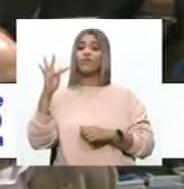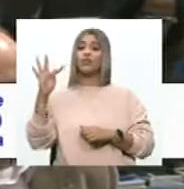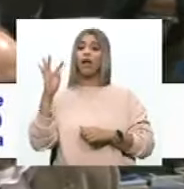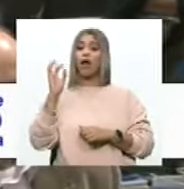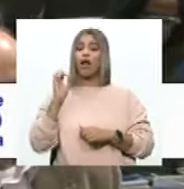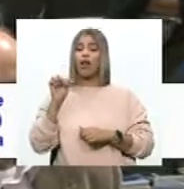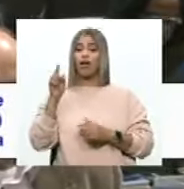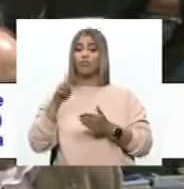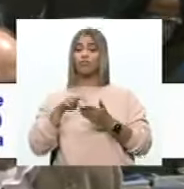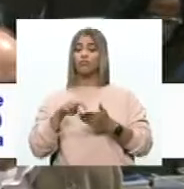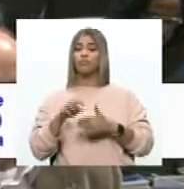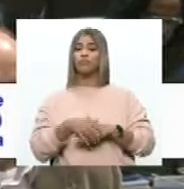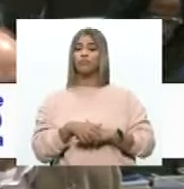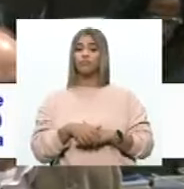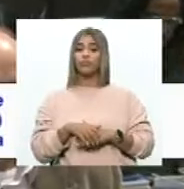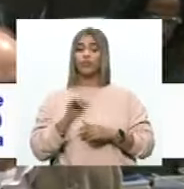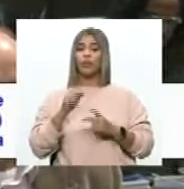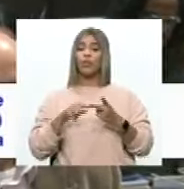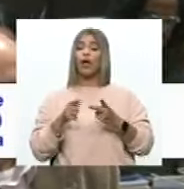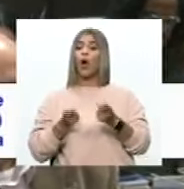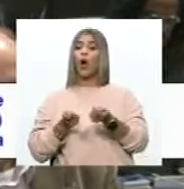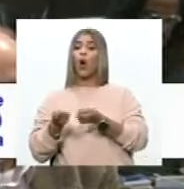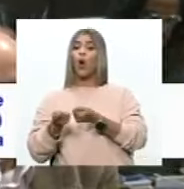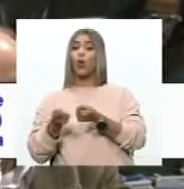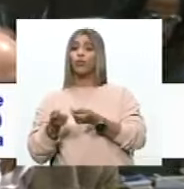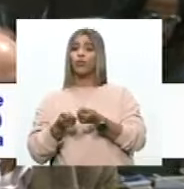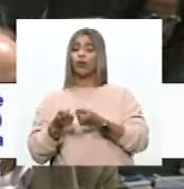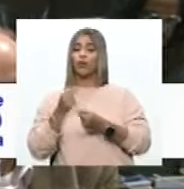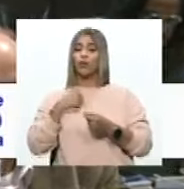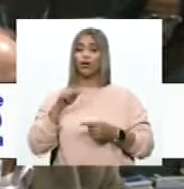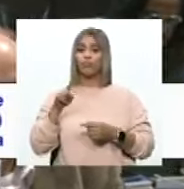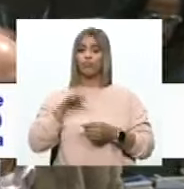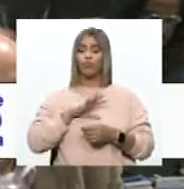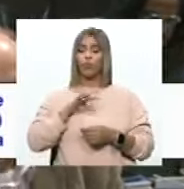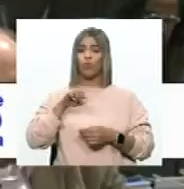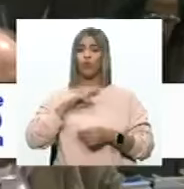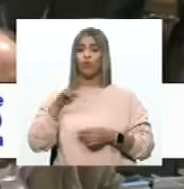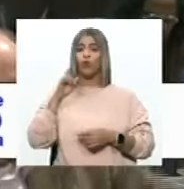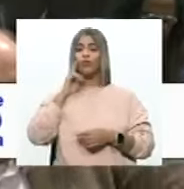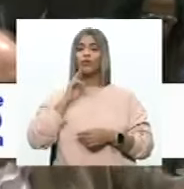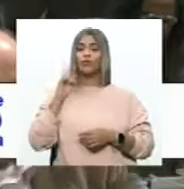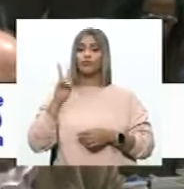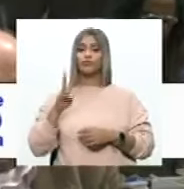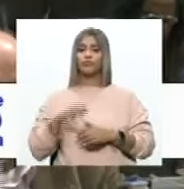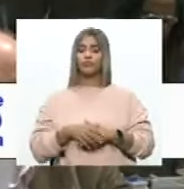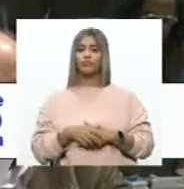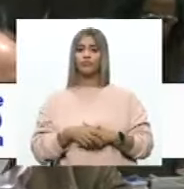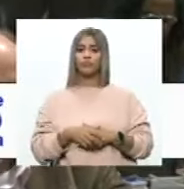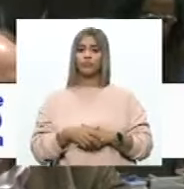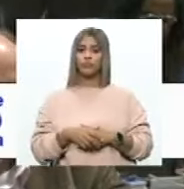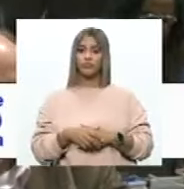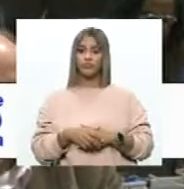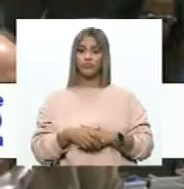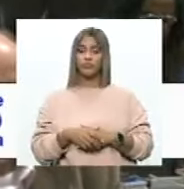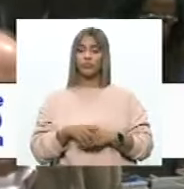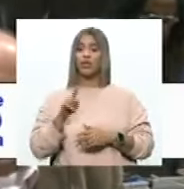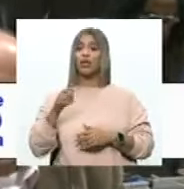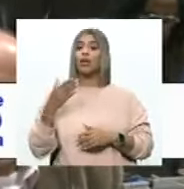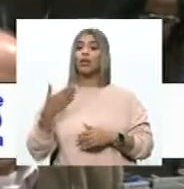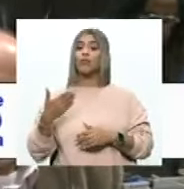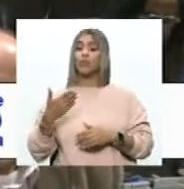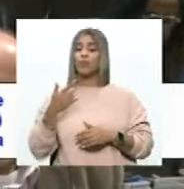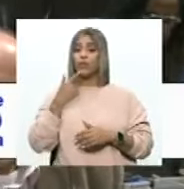la fiscal general y el contralor o contralora general de la República del Poder Ciudadano. Es